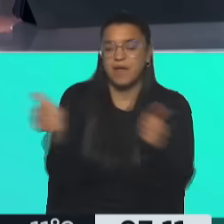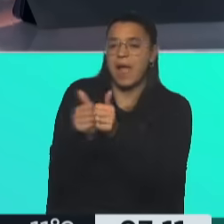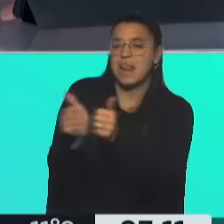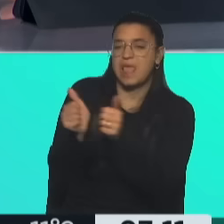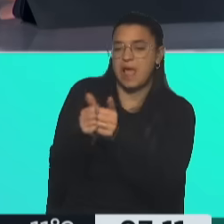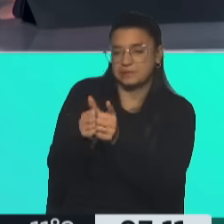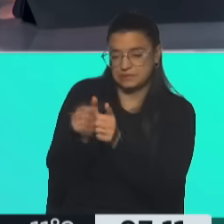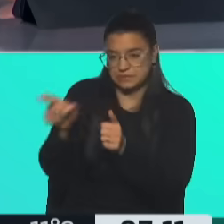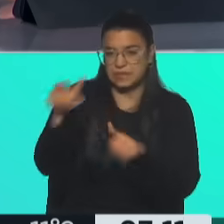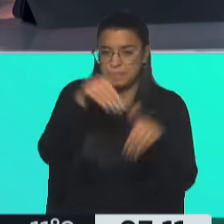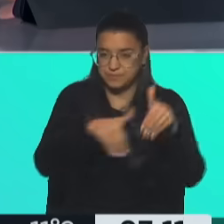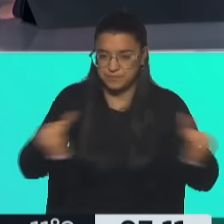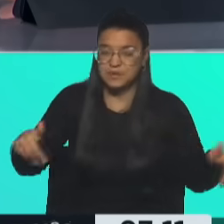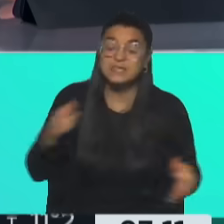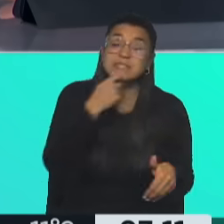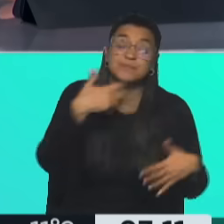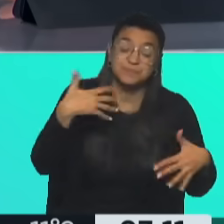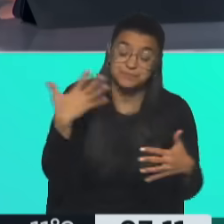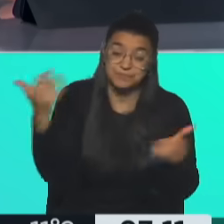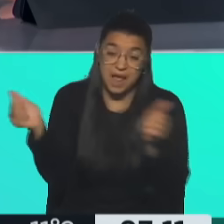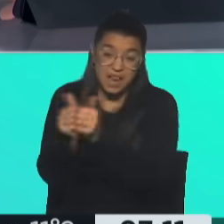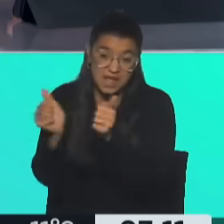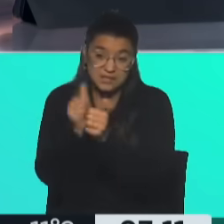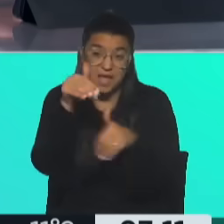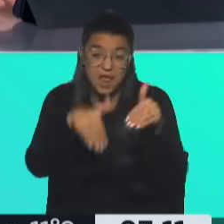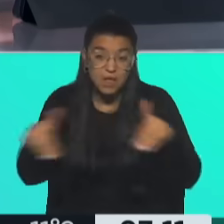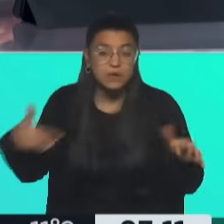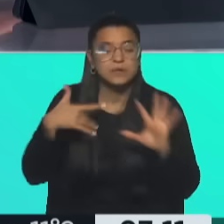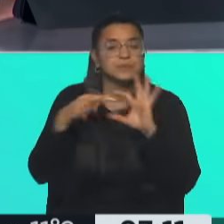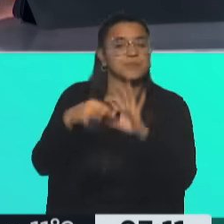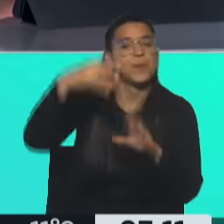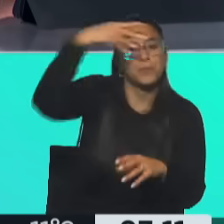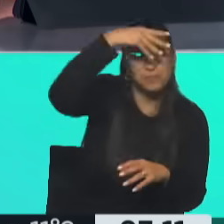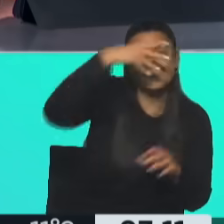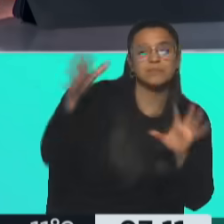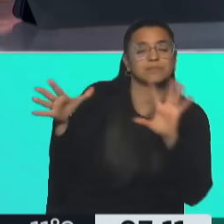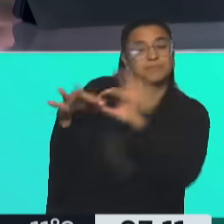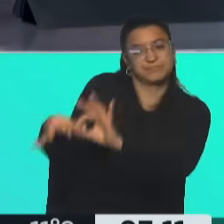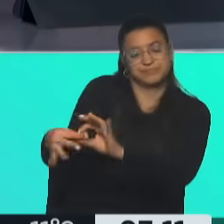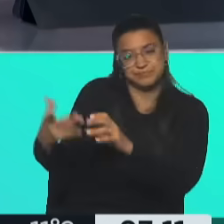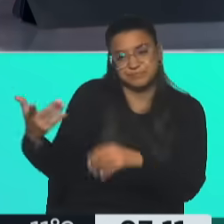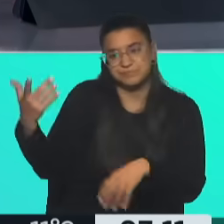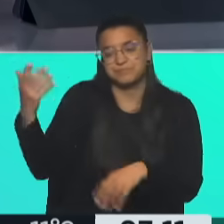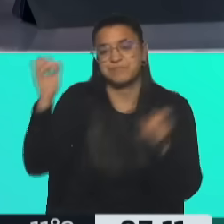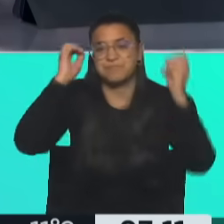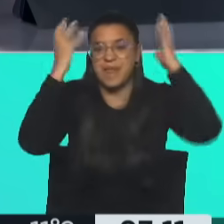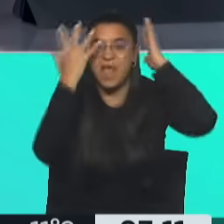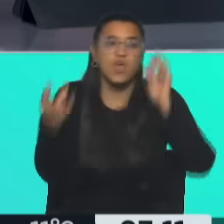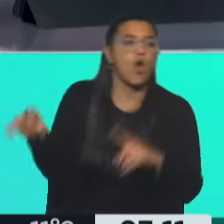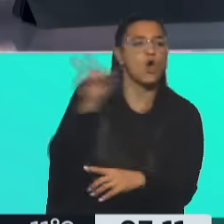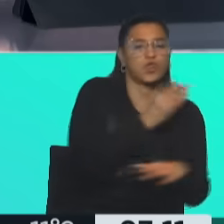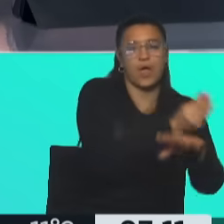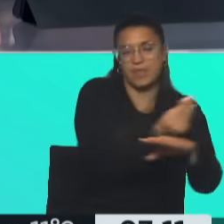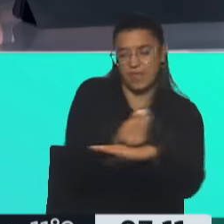Y si uno piensa en alianzas electorales claramente está más vinculada Patricia bullrich a Javier milei que a cualquier otro candidato